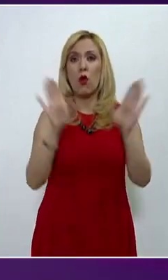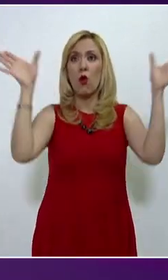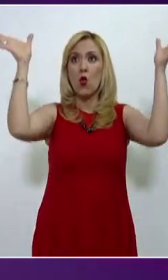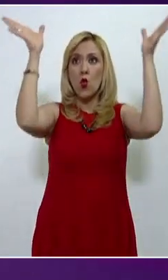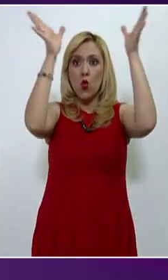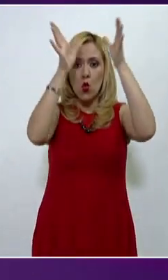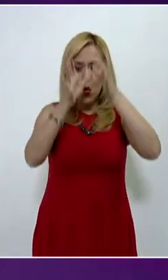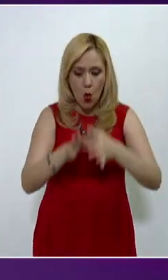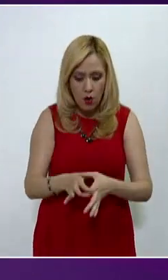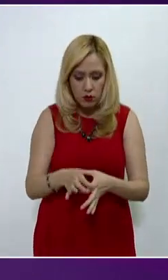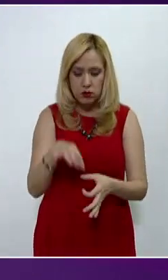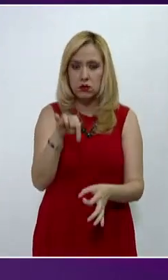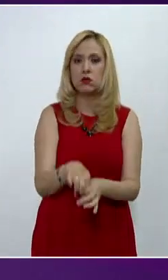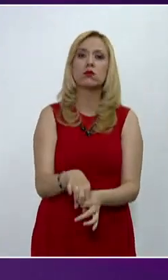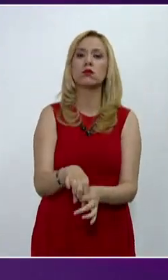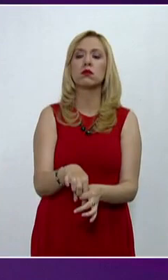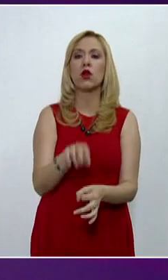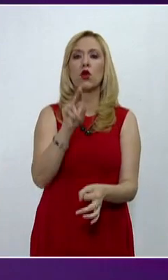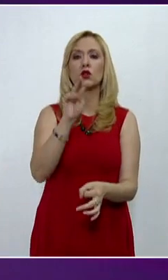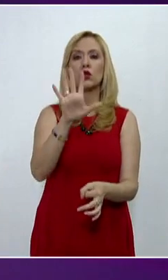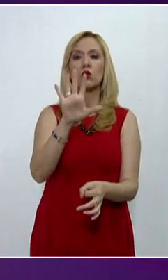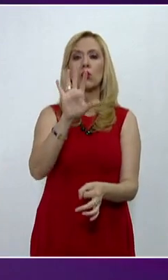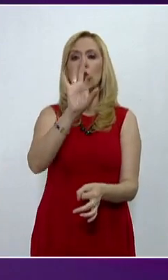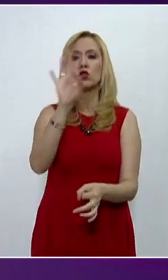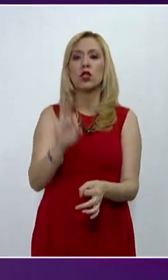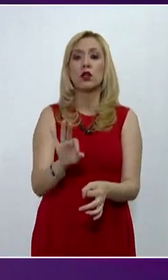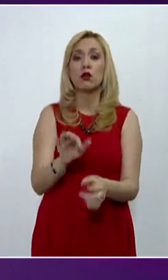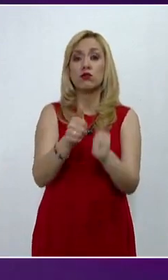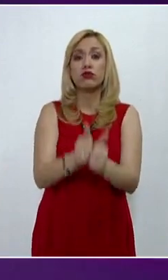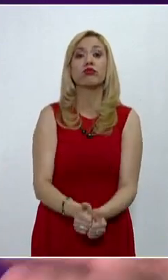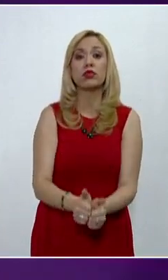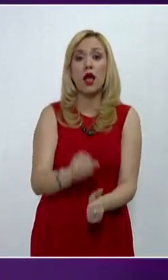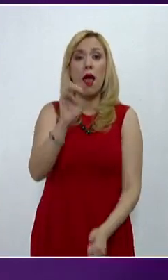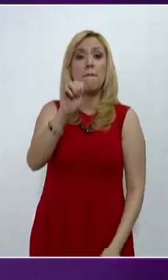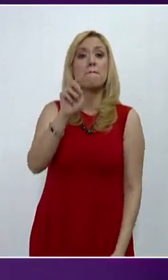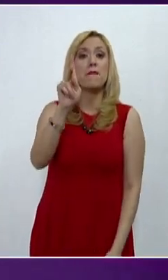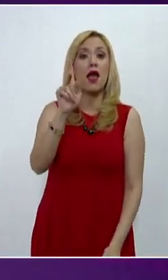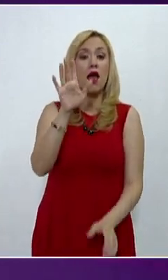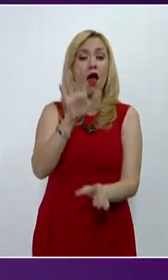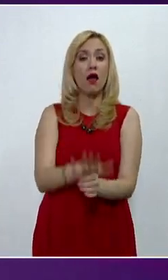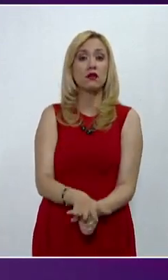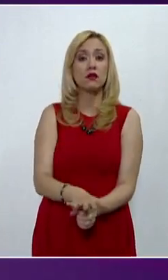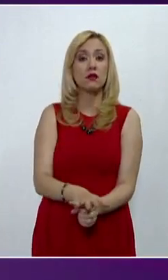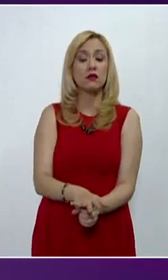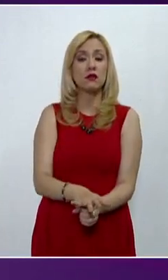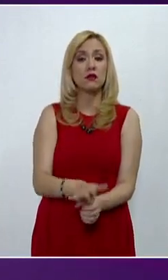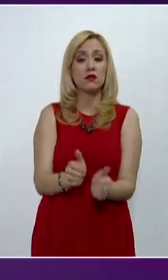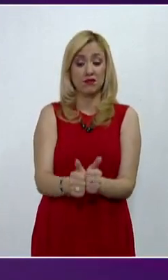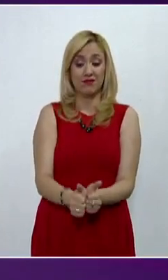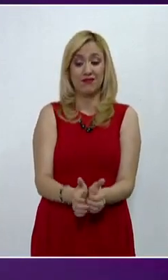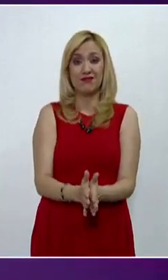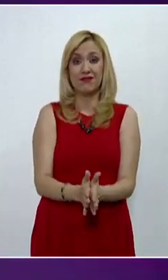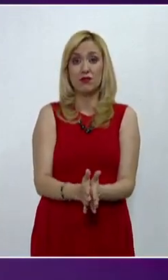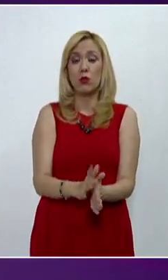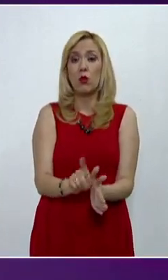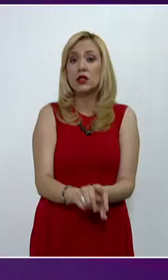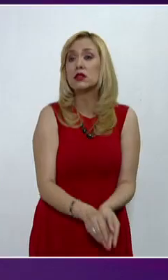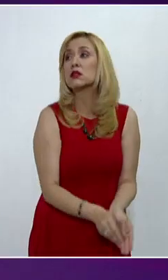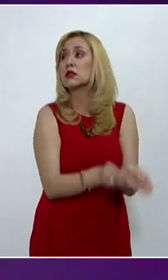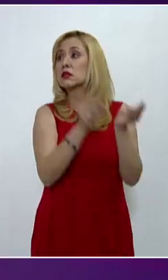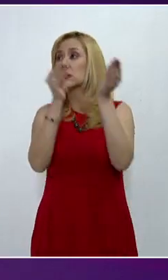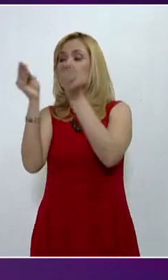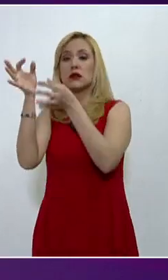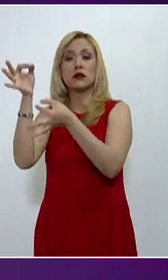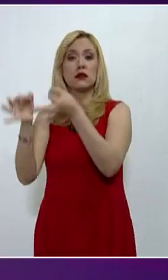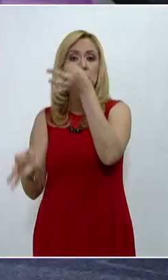Ministerio Público. Ahí se queda el 85% de los casos. Luego, lo que llevan a judicialización, entonces ya es un 15%